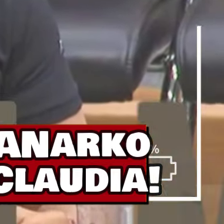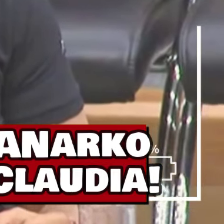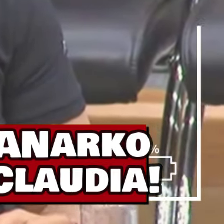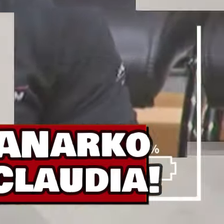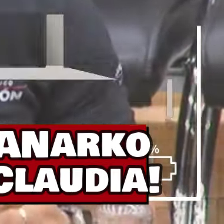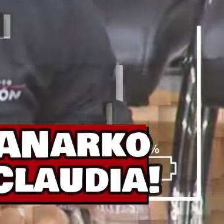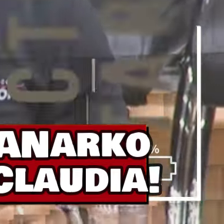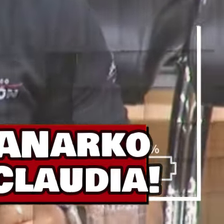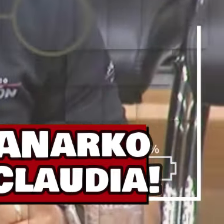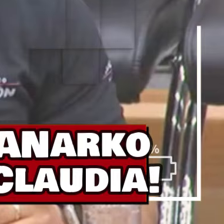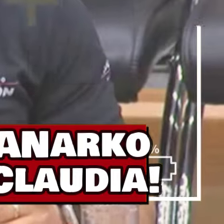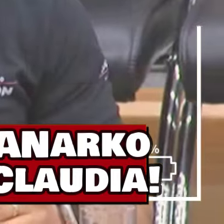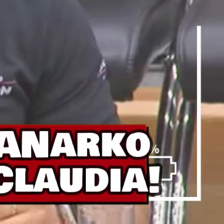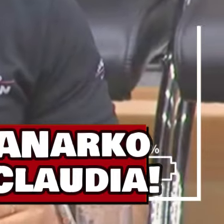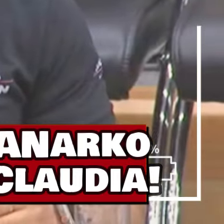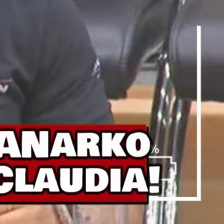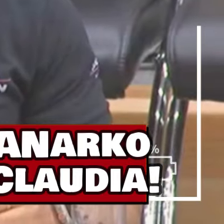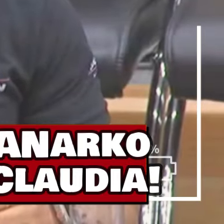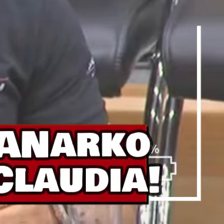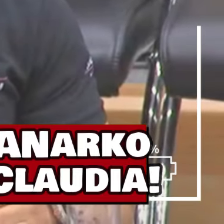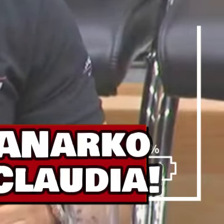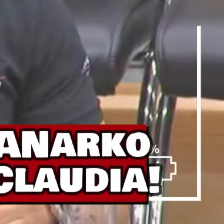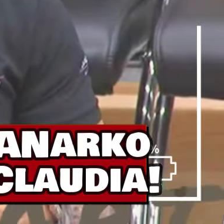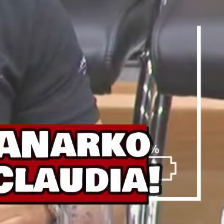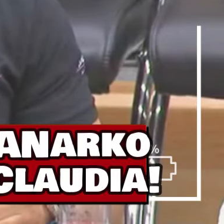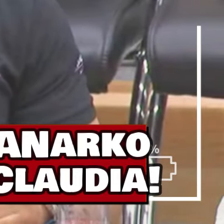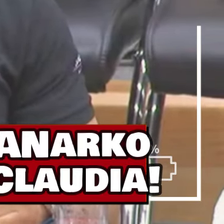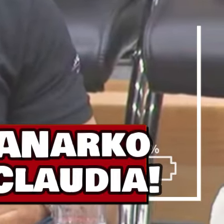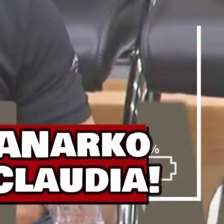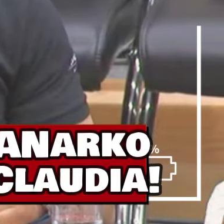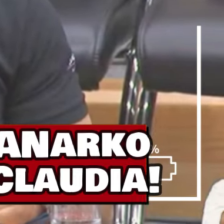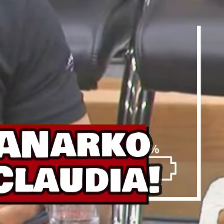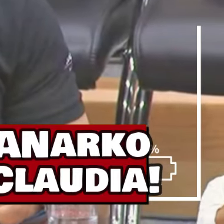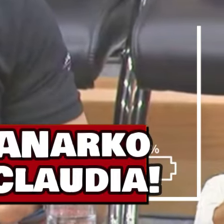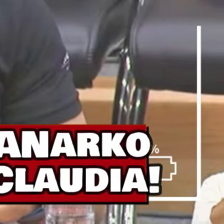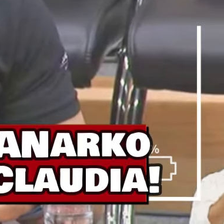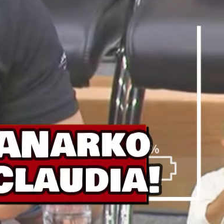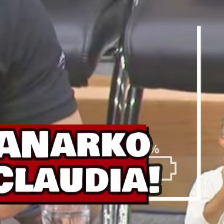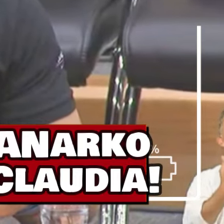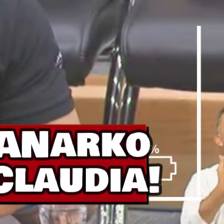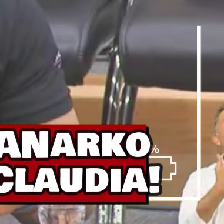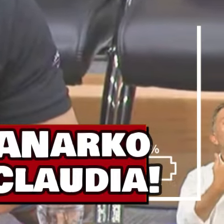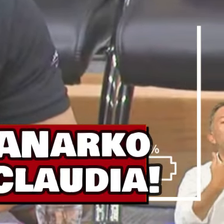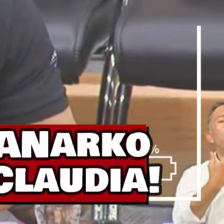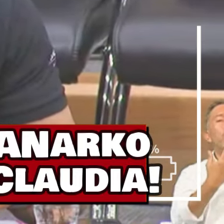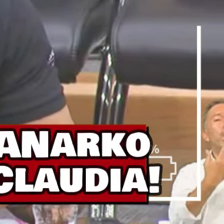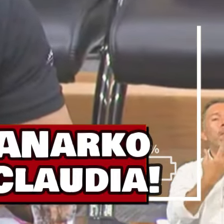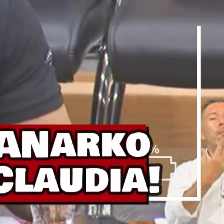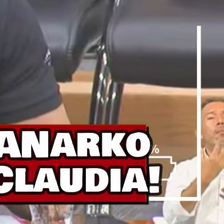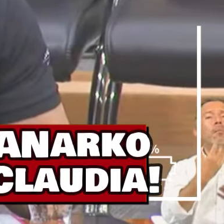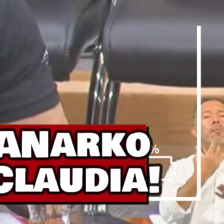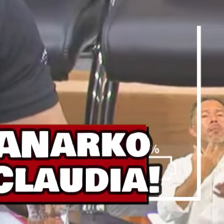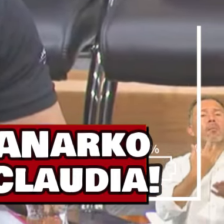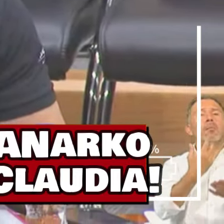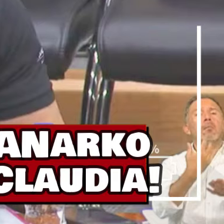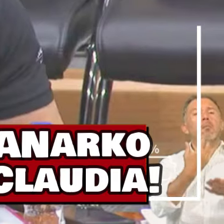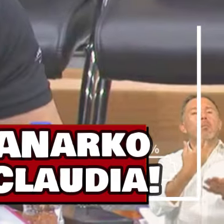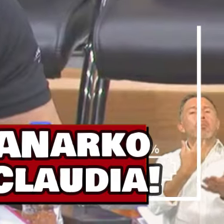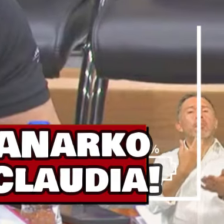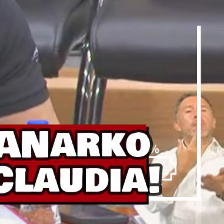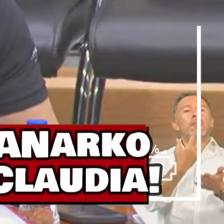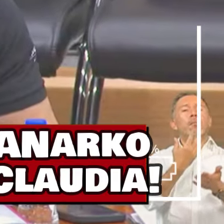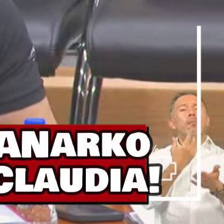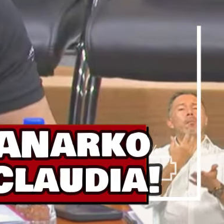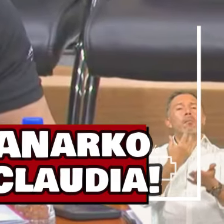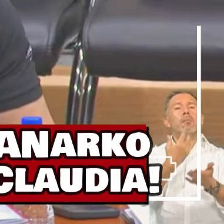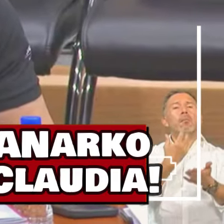Morena no ganará la presidencia y anticipó envalentonado que después del 2 de junio se verán las caras, advirtiendo amenazante que deben cuidar a la